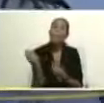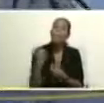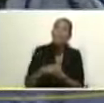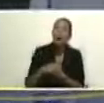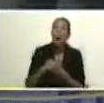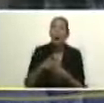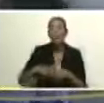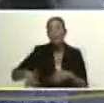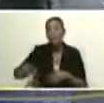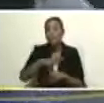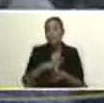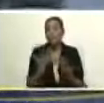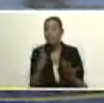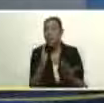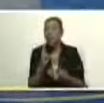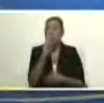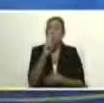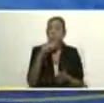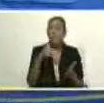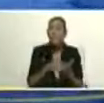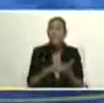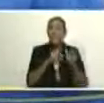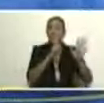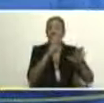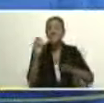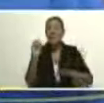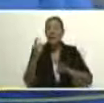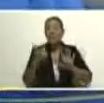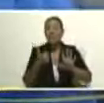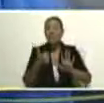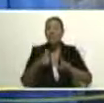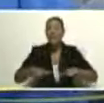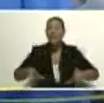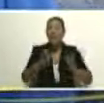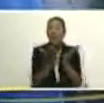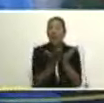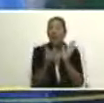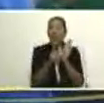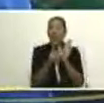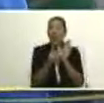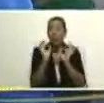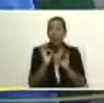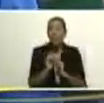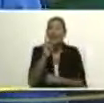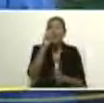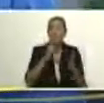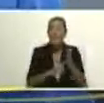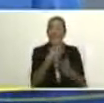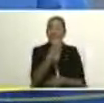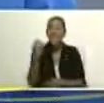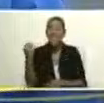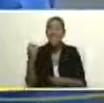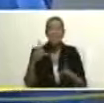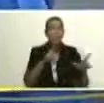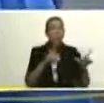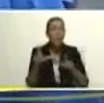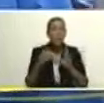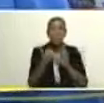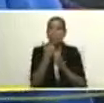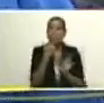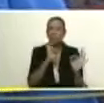estado Miranda hay 2.006 instituciones educativas y más de 1.500 han sido ya